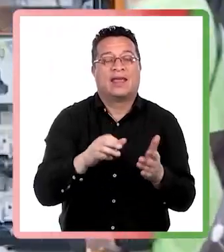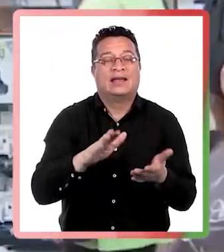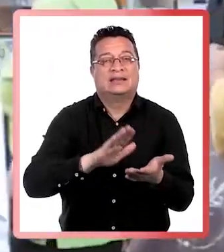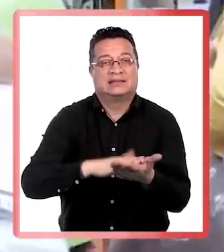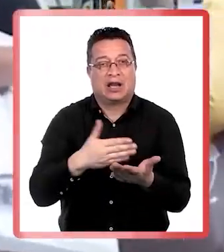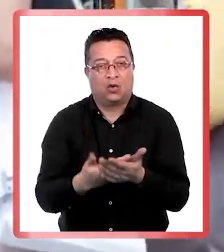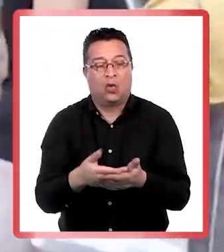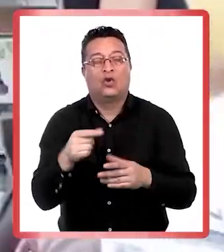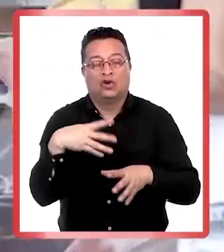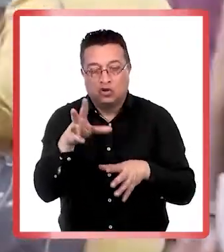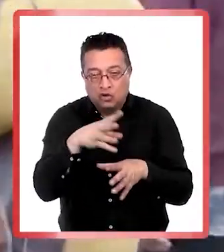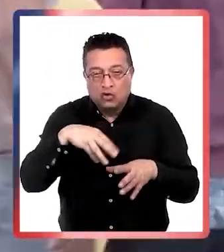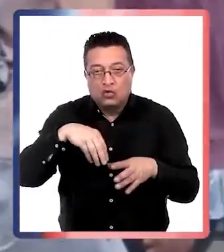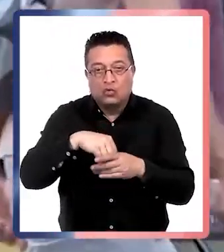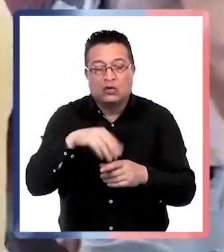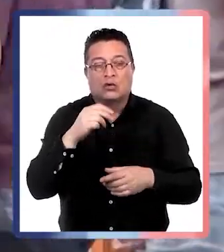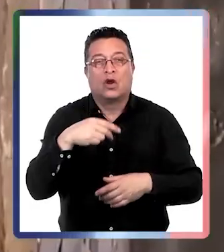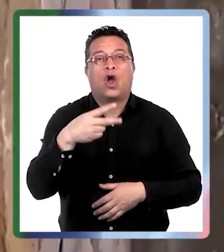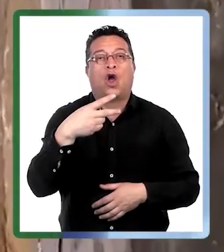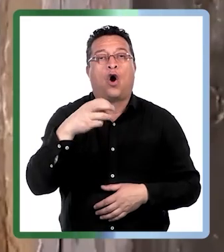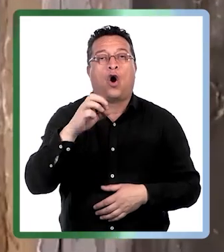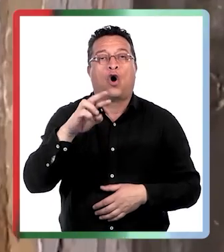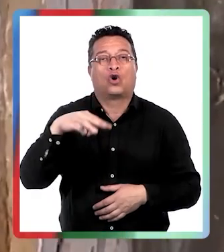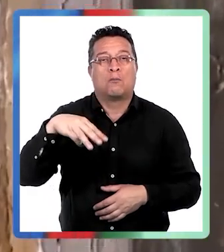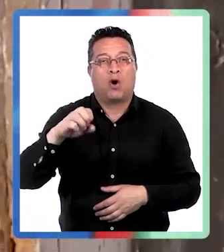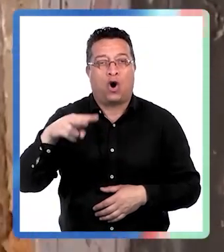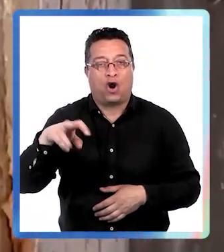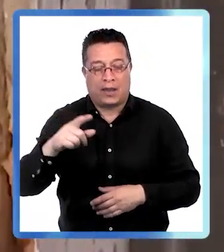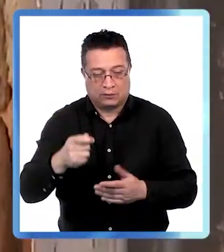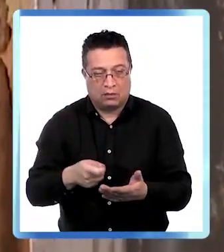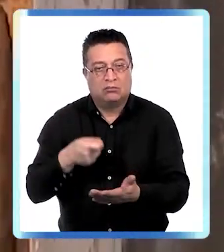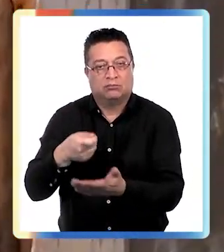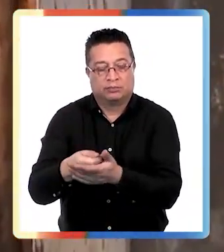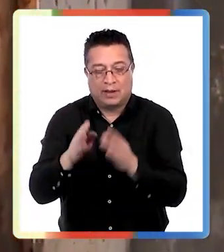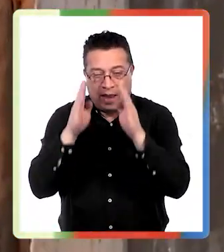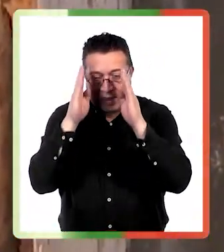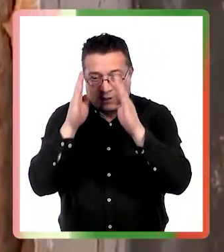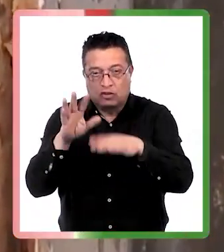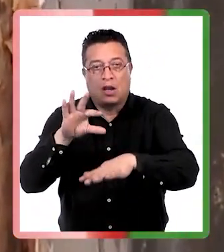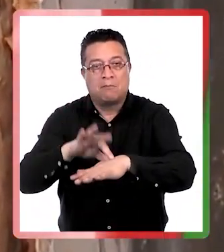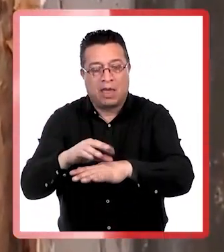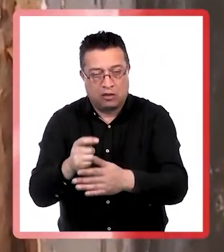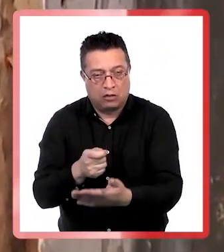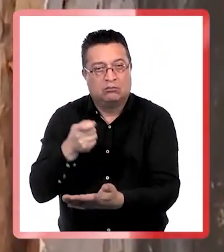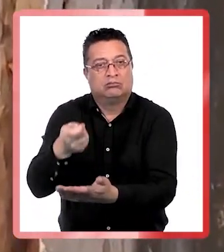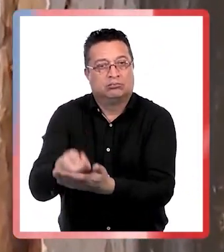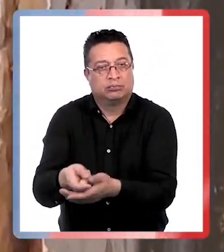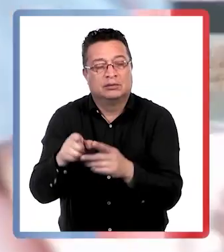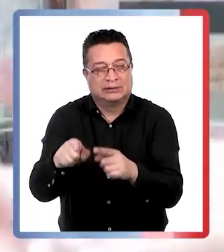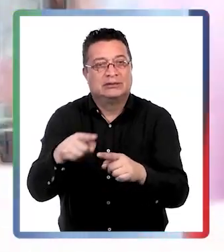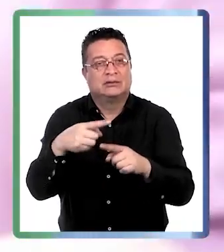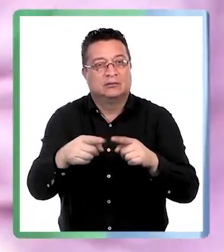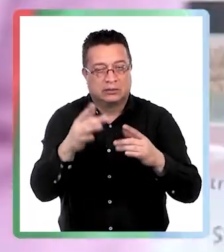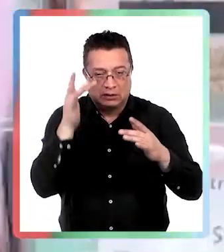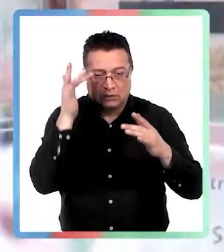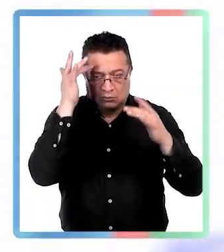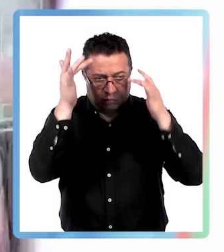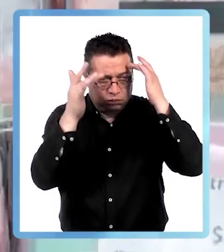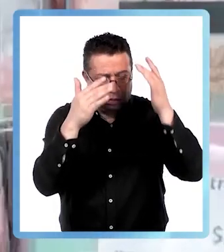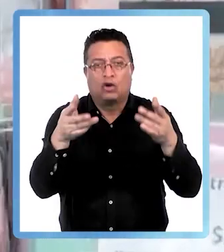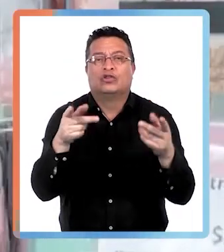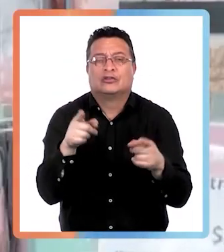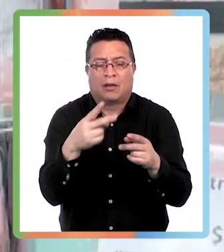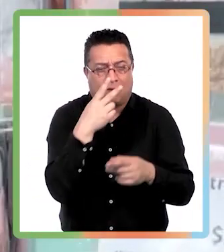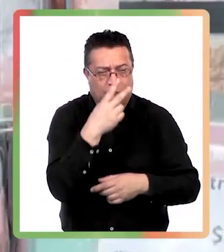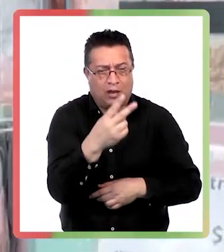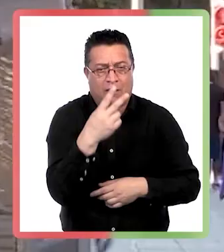salud, incluir, por ejemplo, los tratamientos hormonales o pagos de atenciones médicas para ese tipo de